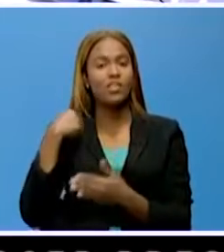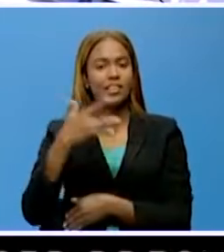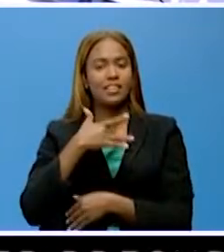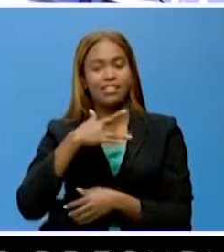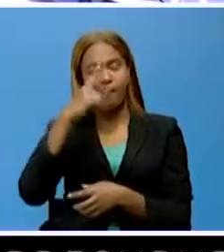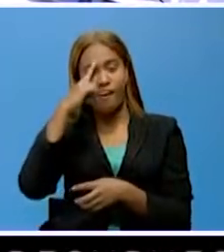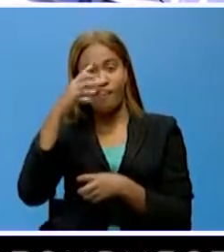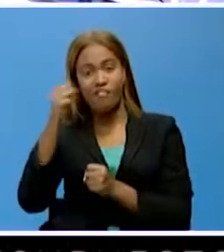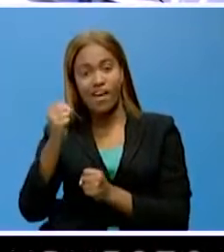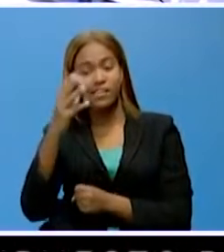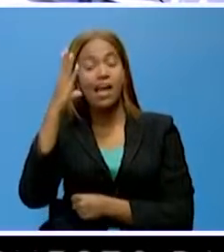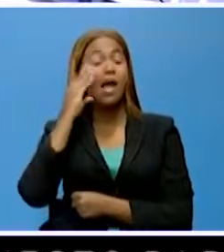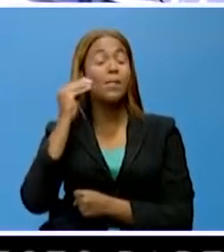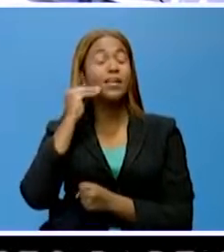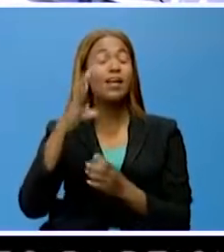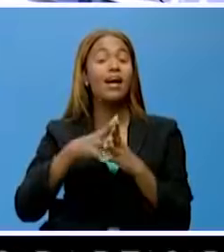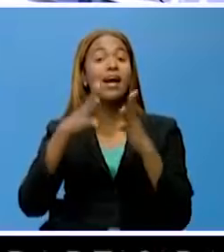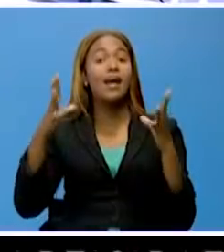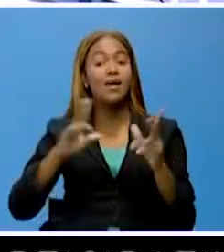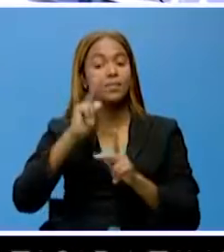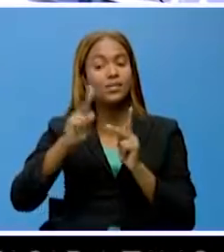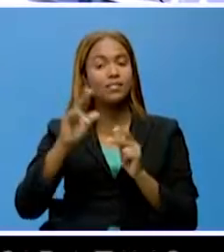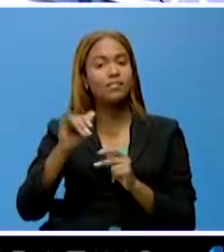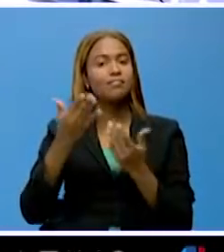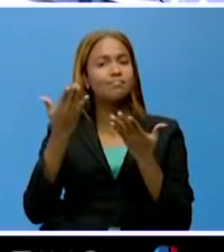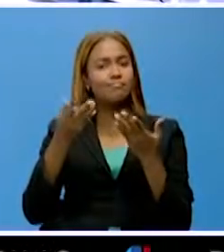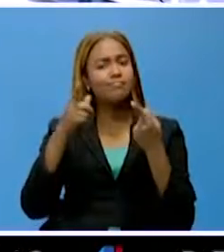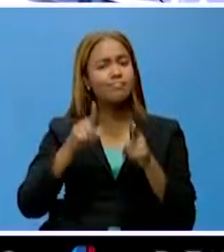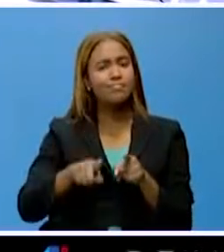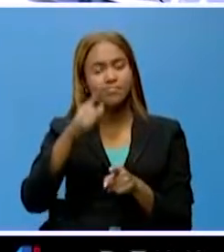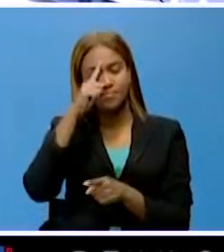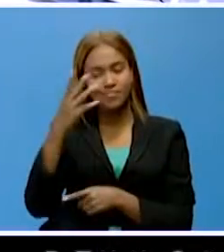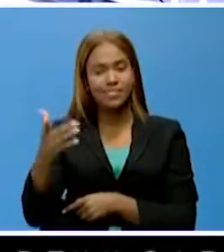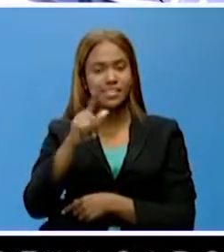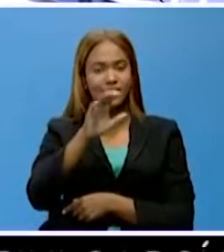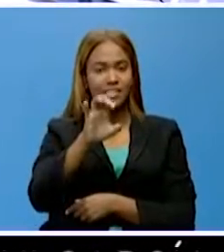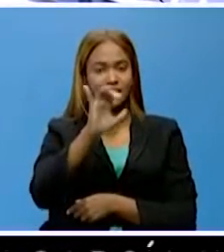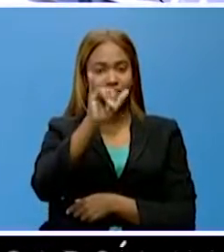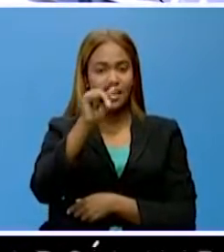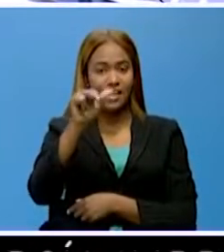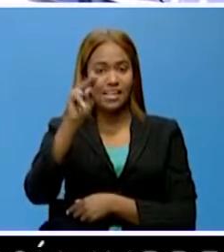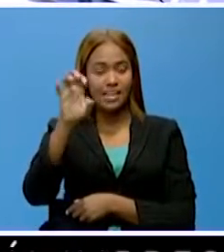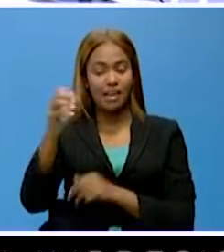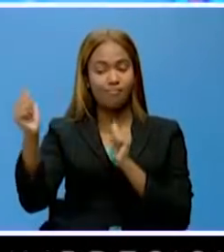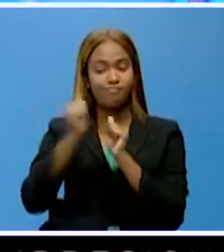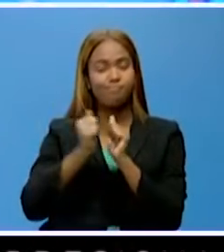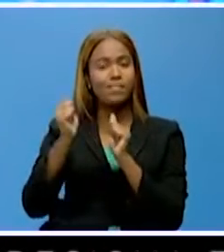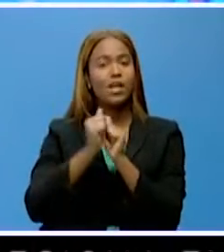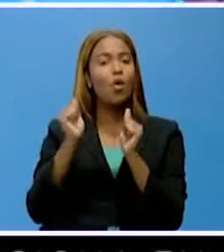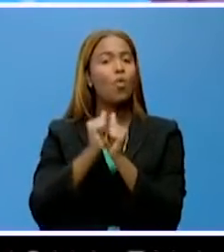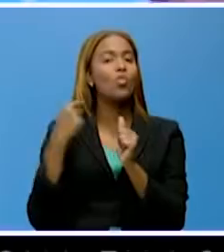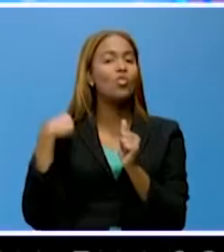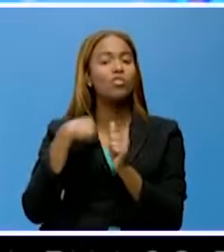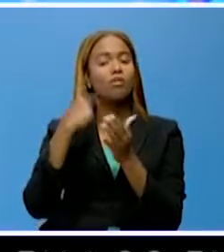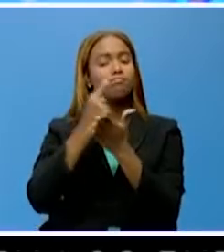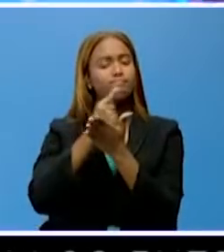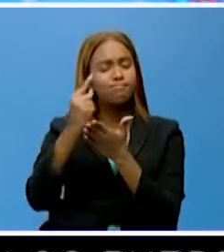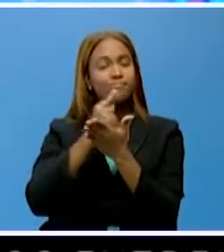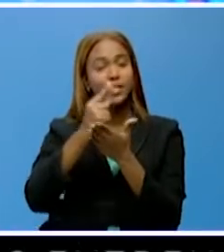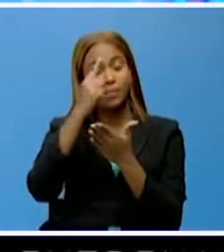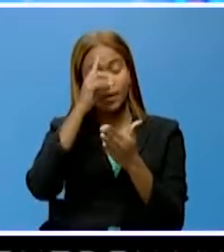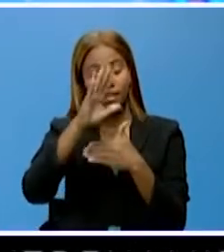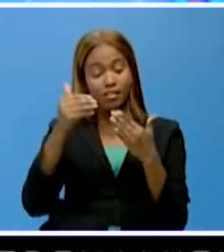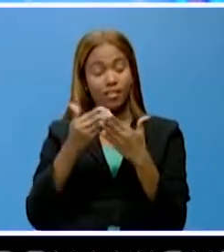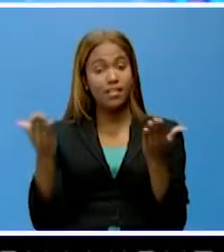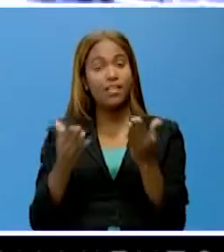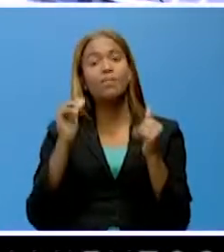el conocimiento mayor de expertos, como el caso de la licenciada Jacqueline Jiménez, que nos acompaña cada semana, para que todo eso pueda